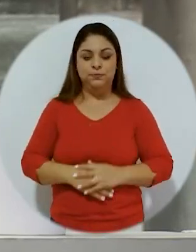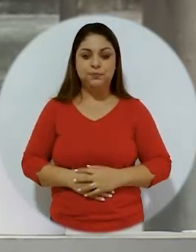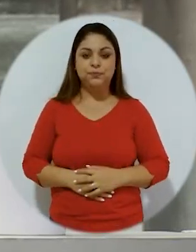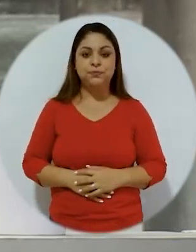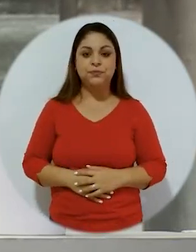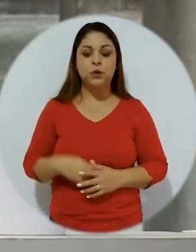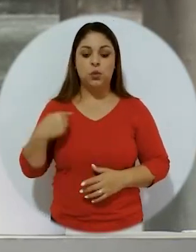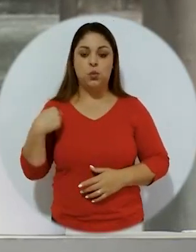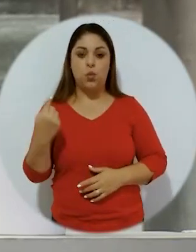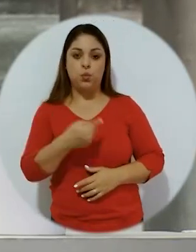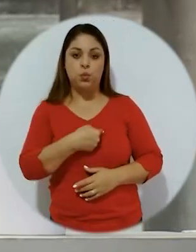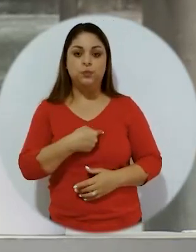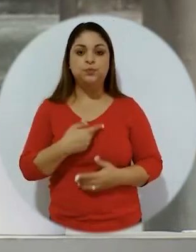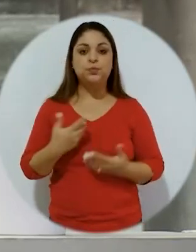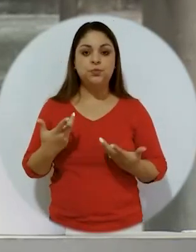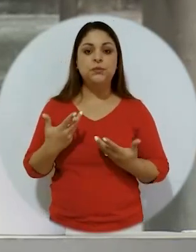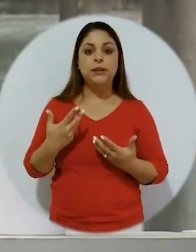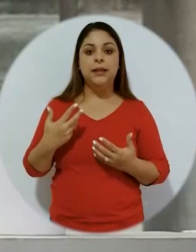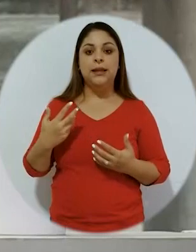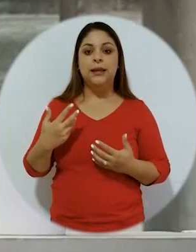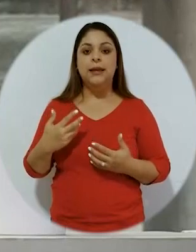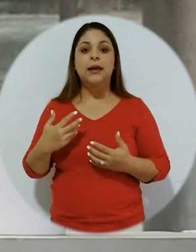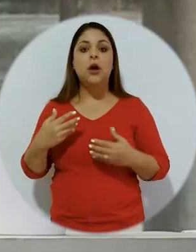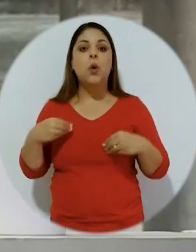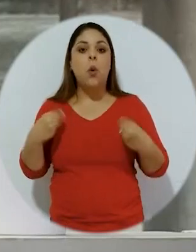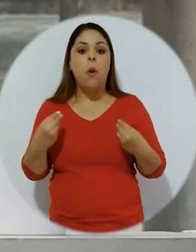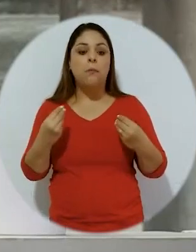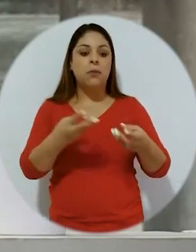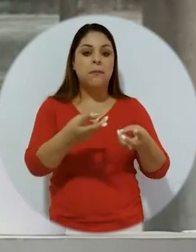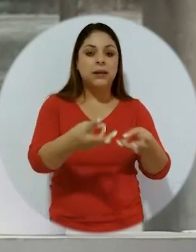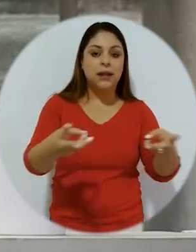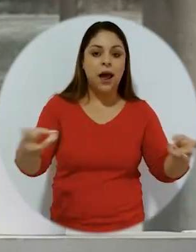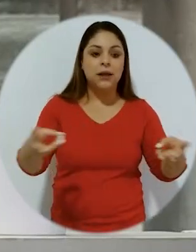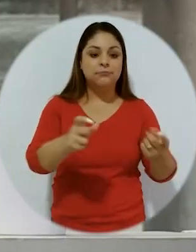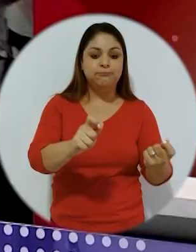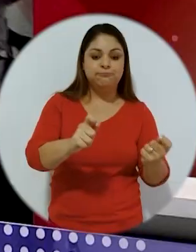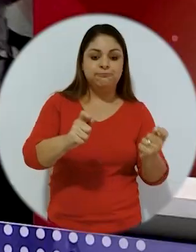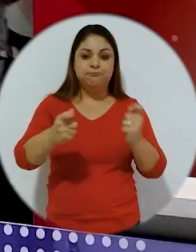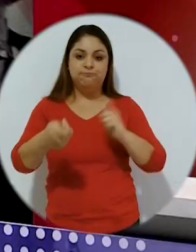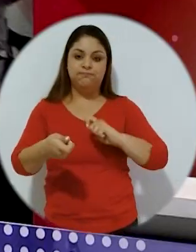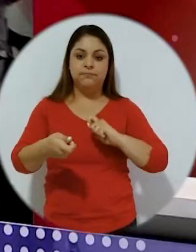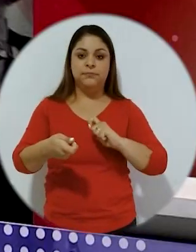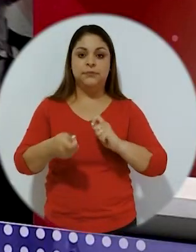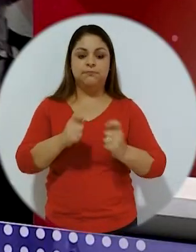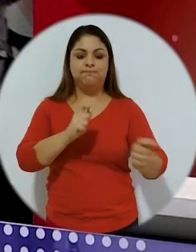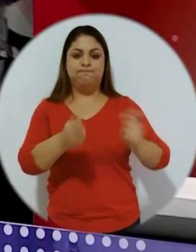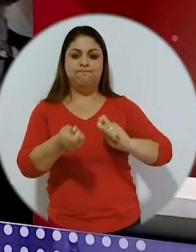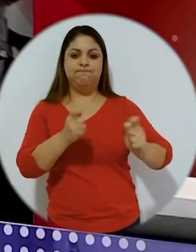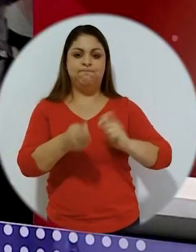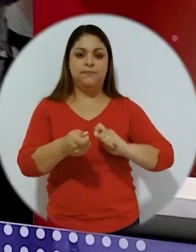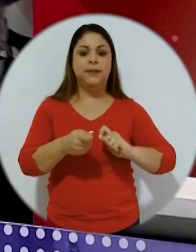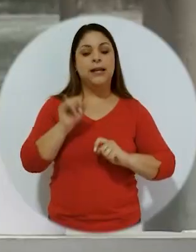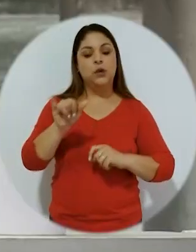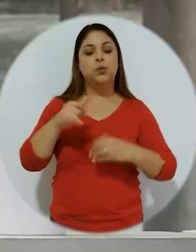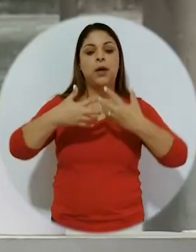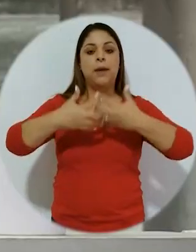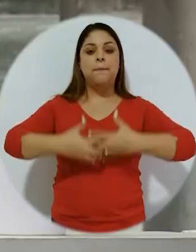contexto, ¿qué podríamos nosotros desde el Hub de Biomateriales ejemplificar, digamos, como empresas sostenibles en el área